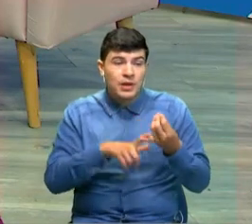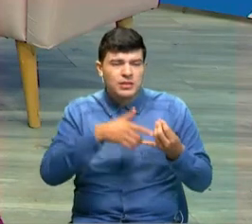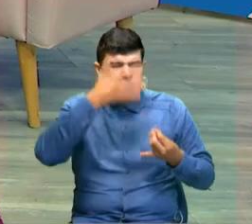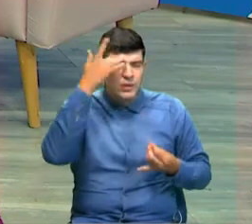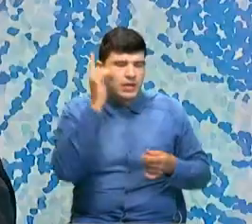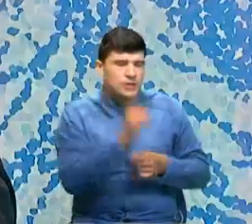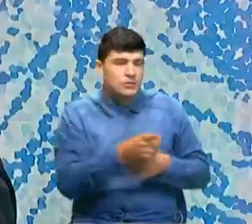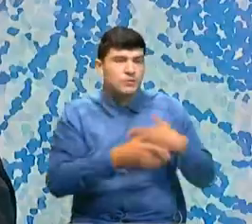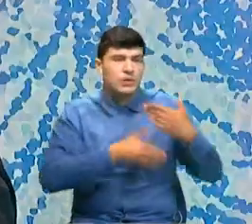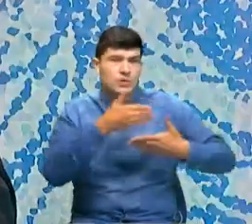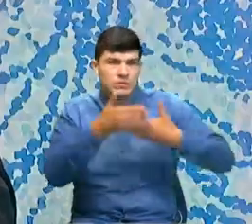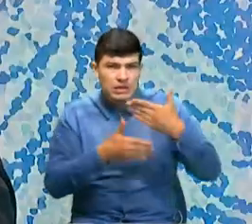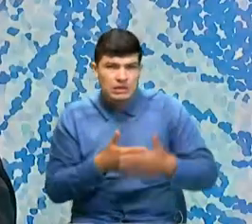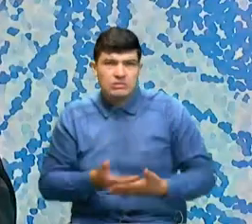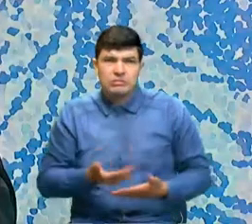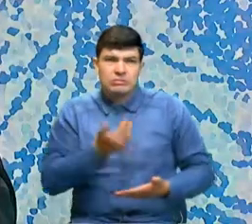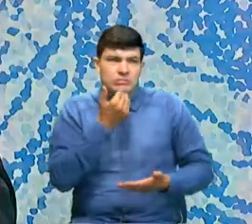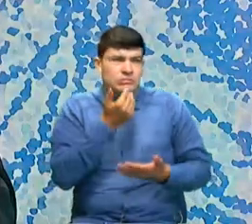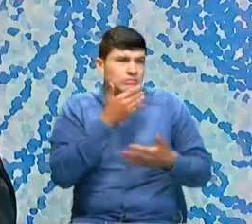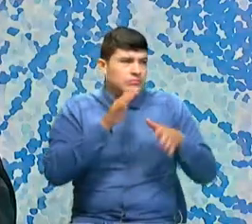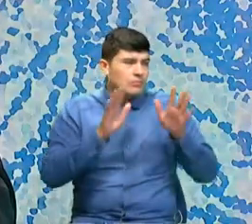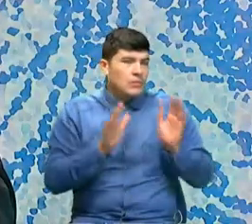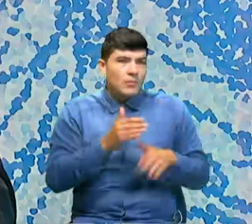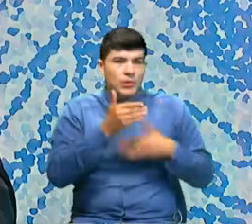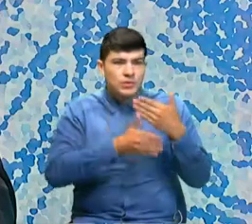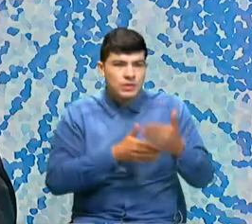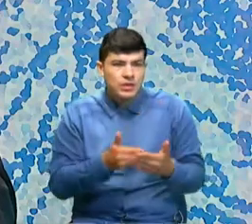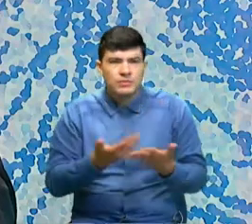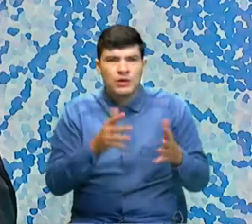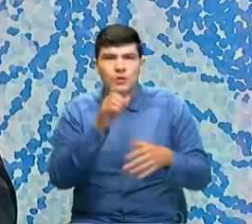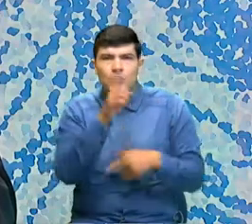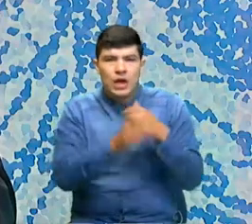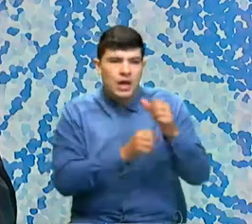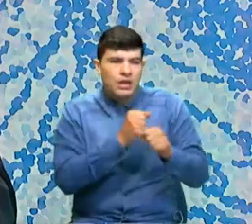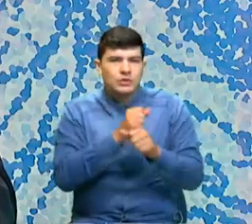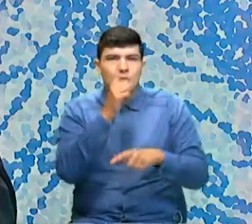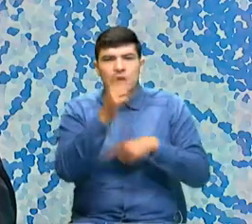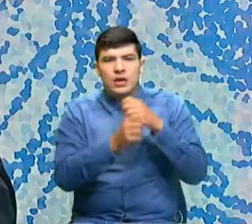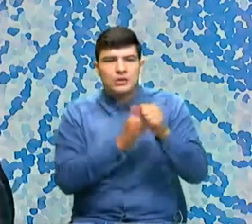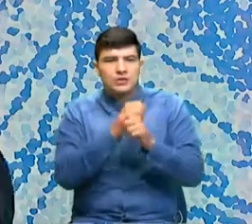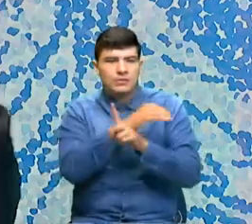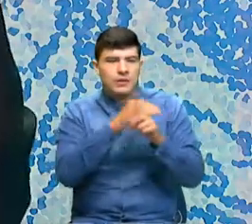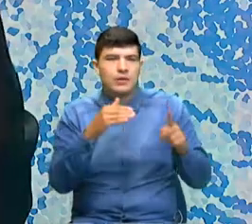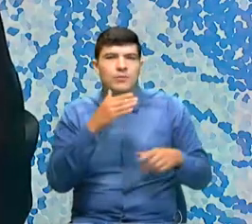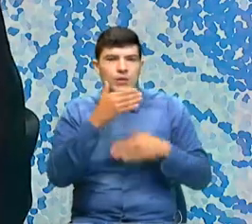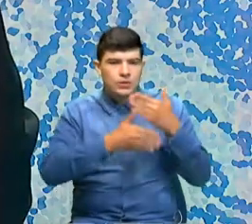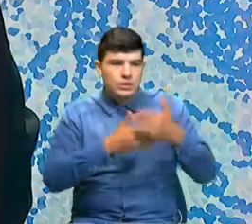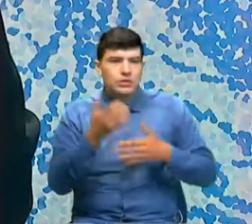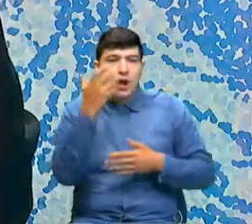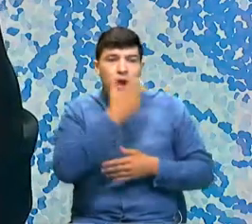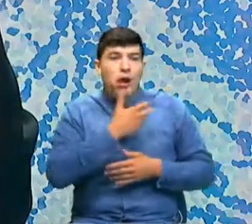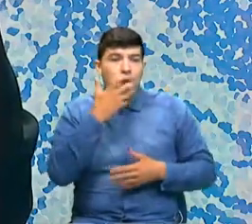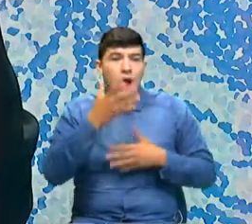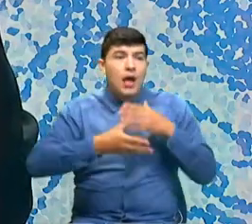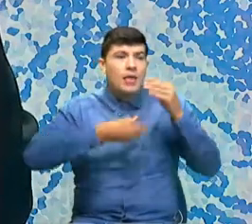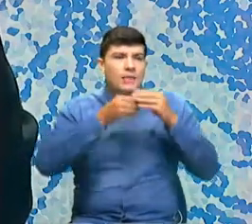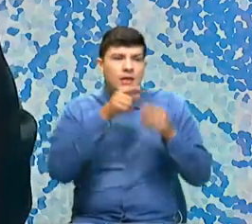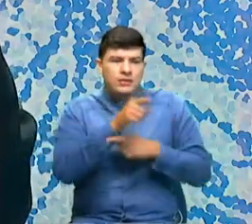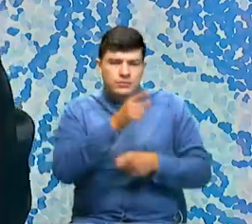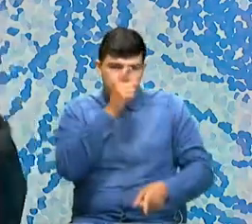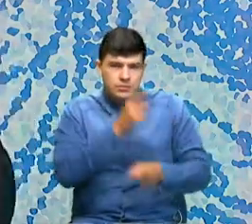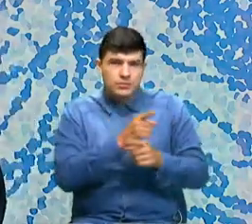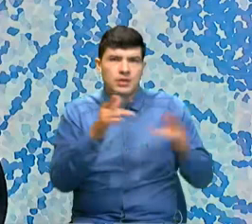proceso de llamémoslo así, a un año, año y medio, ajá, sería el proceso verbal sumario que debería ser lo